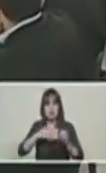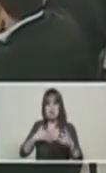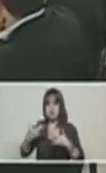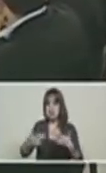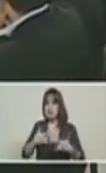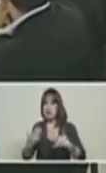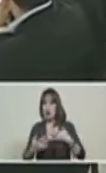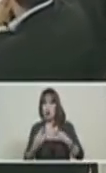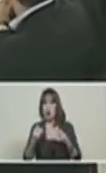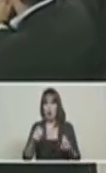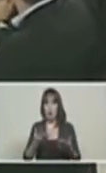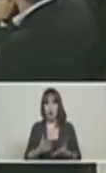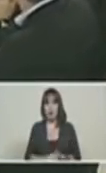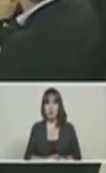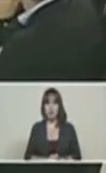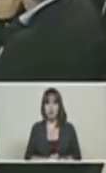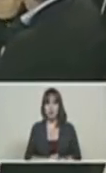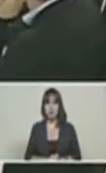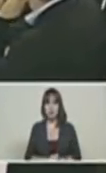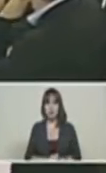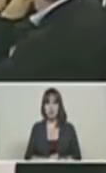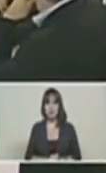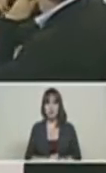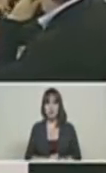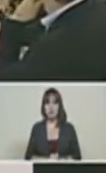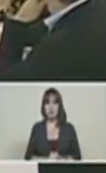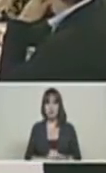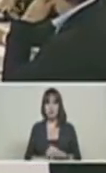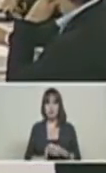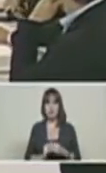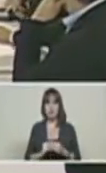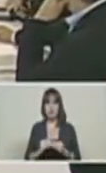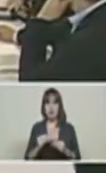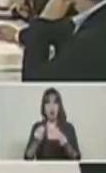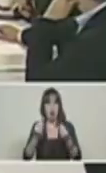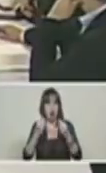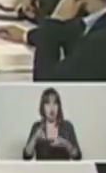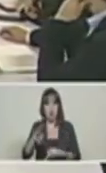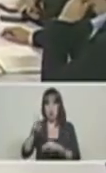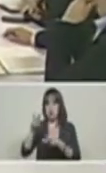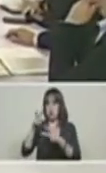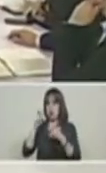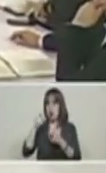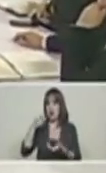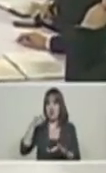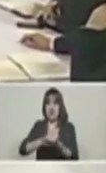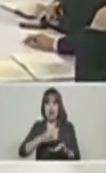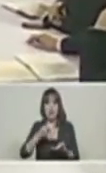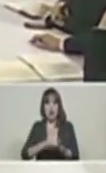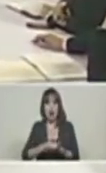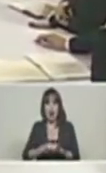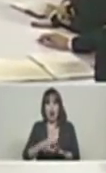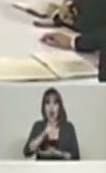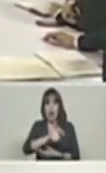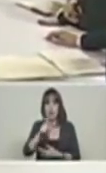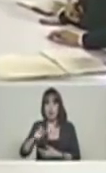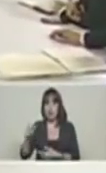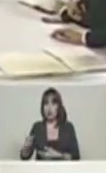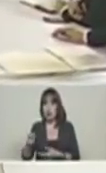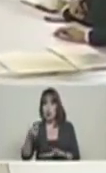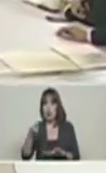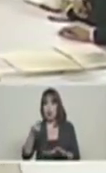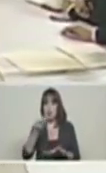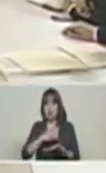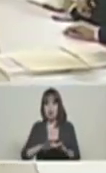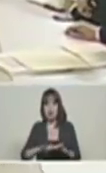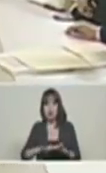detalle cuando entra en funcionamiento el cobro y los subsidios directos que se van a establecer. ¿Cómo